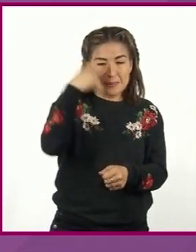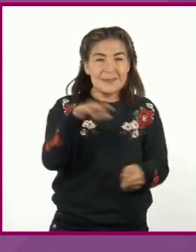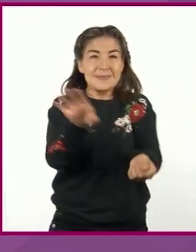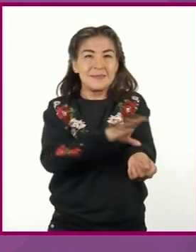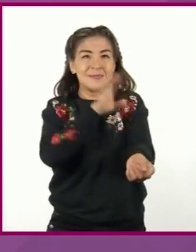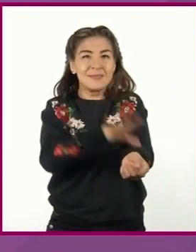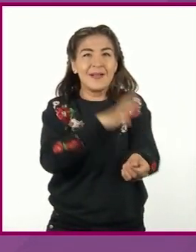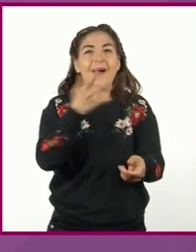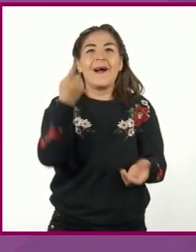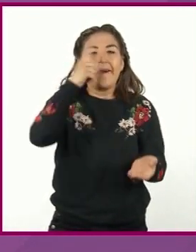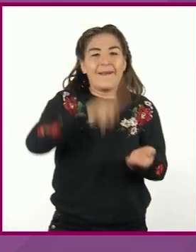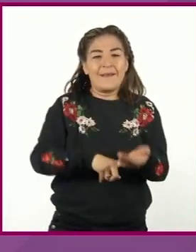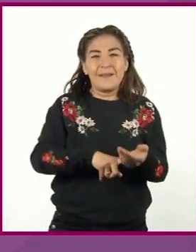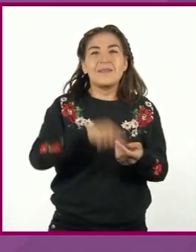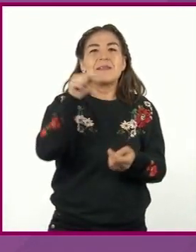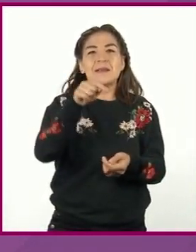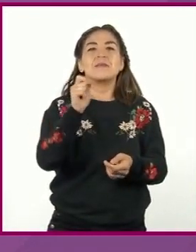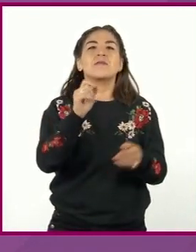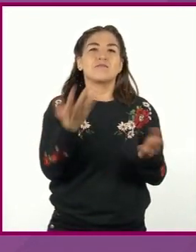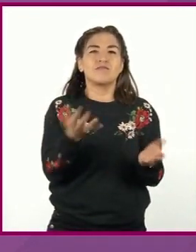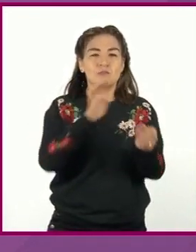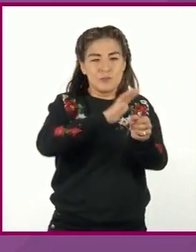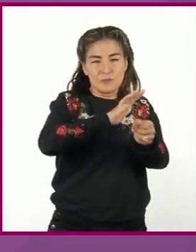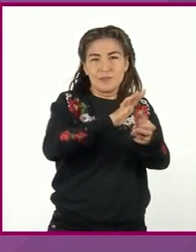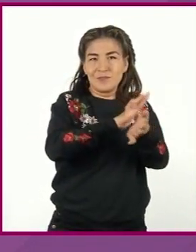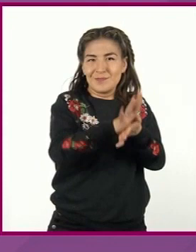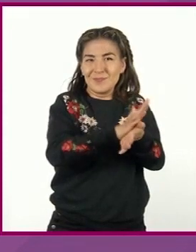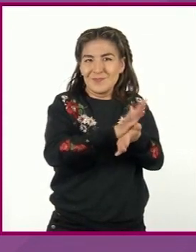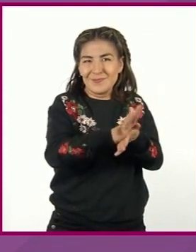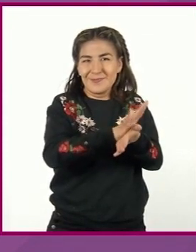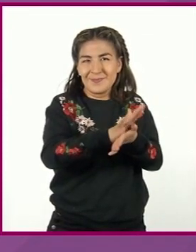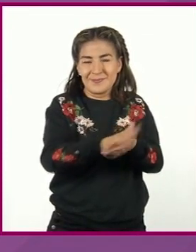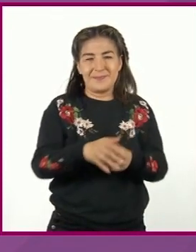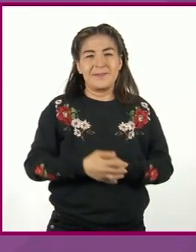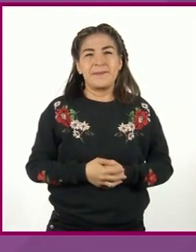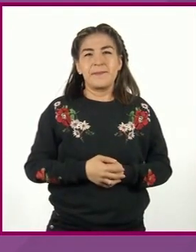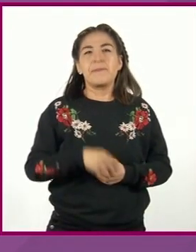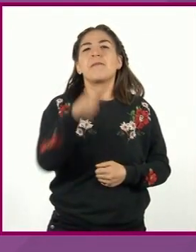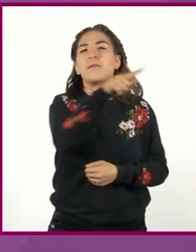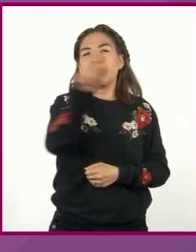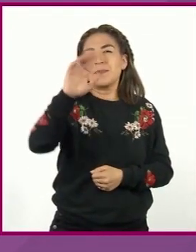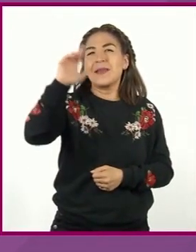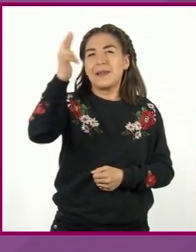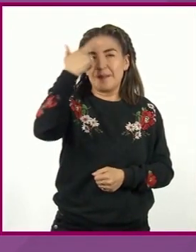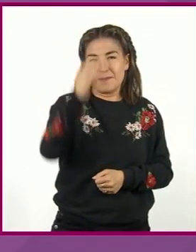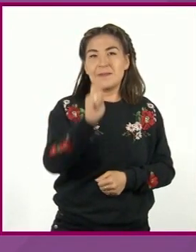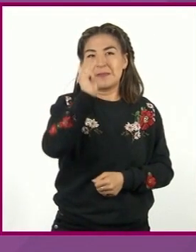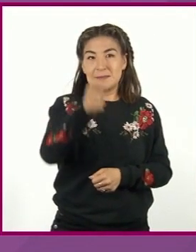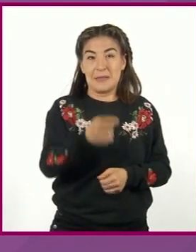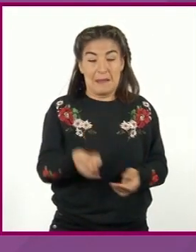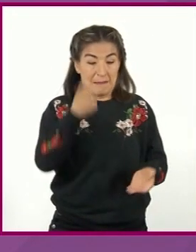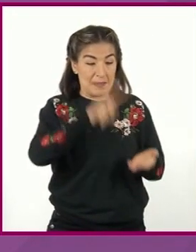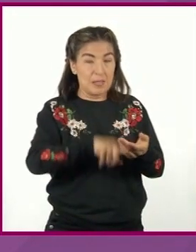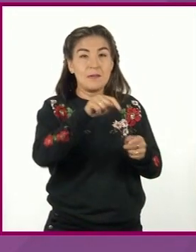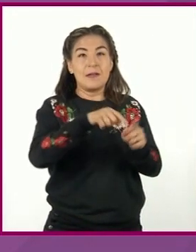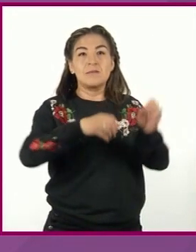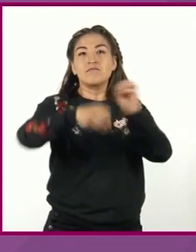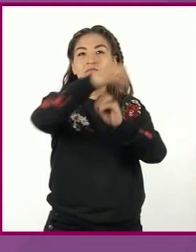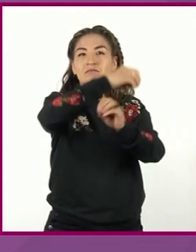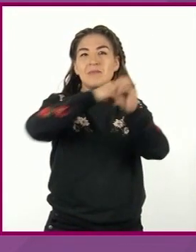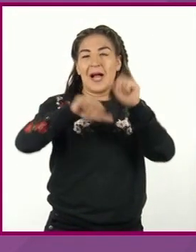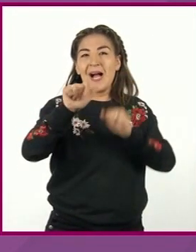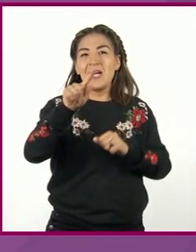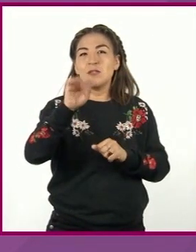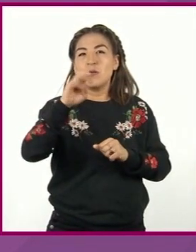o cargado eléctricamente mediante el frotamiento. Recordemos que los cuerpos están formados por átomos, en